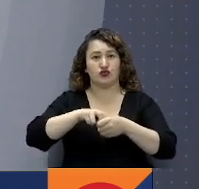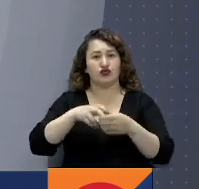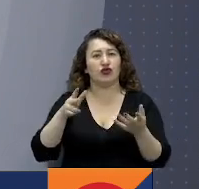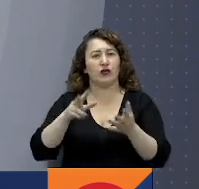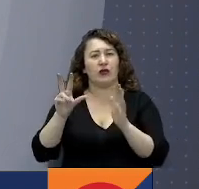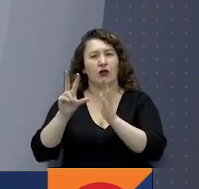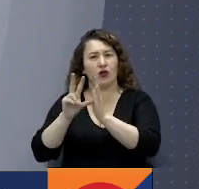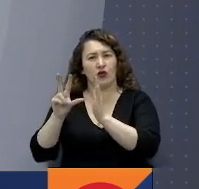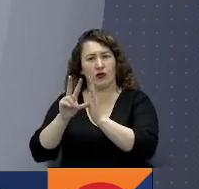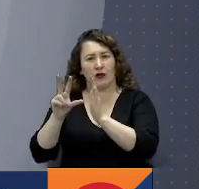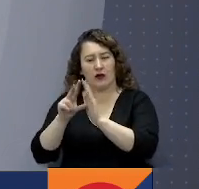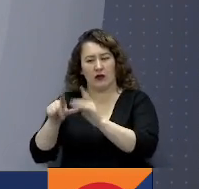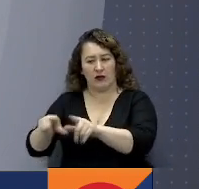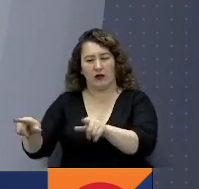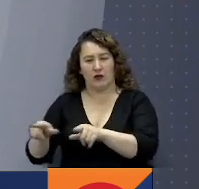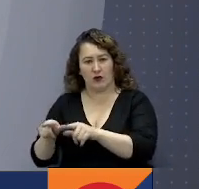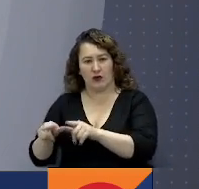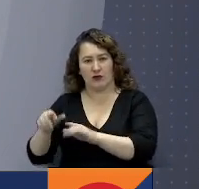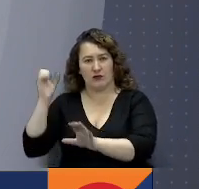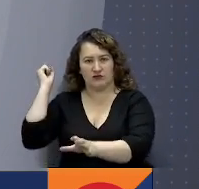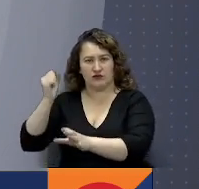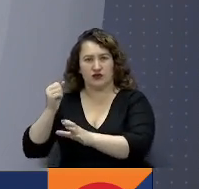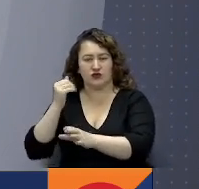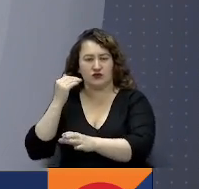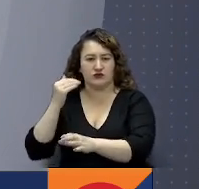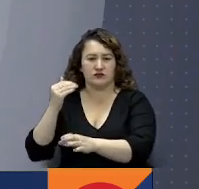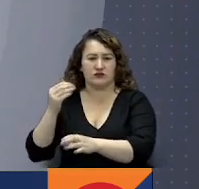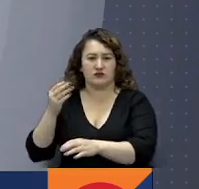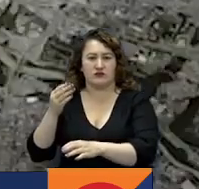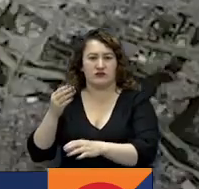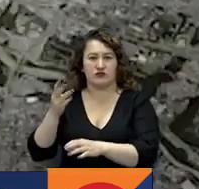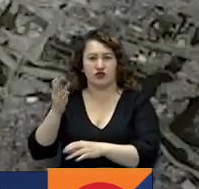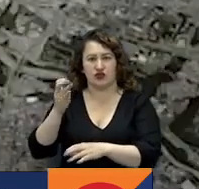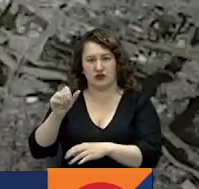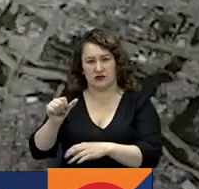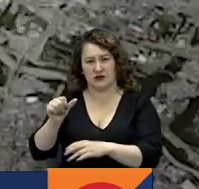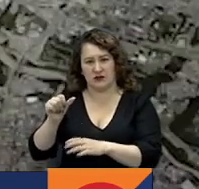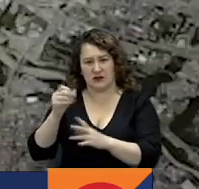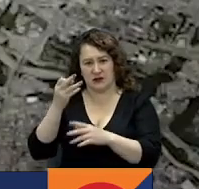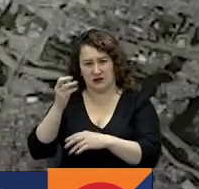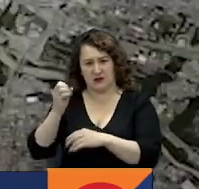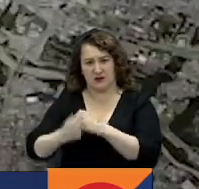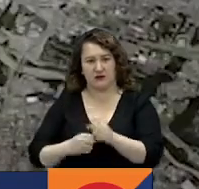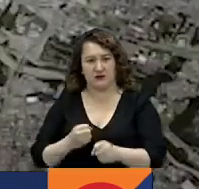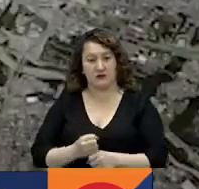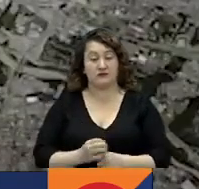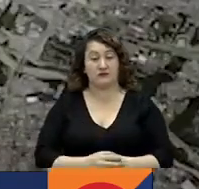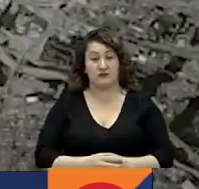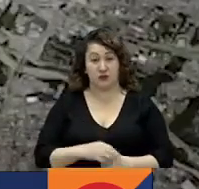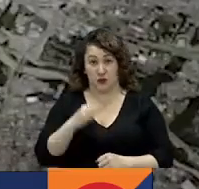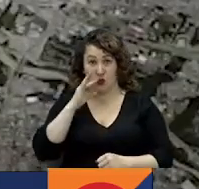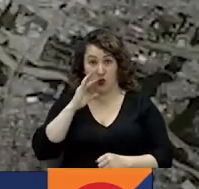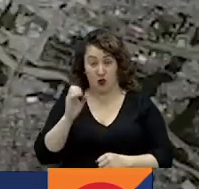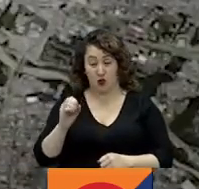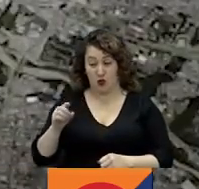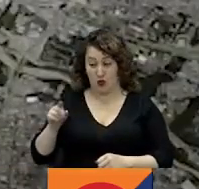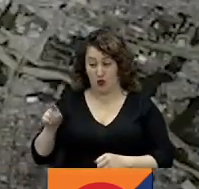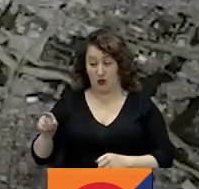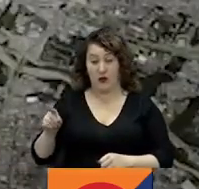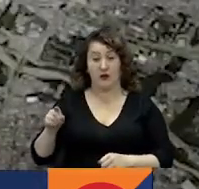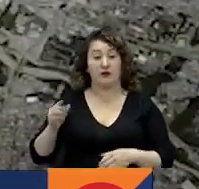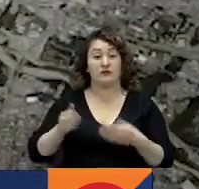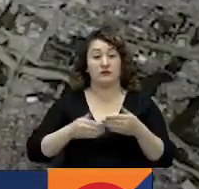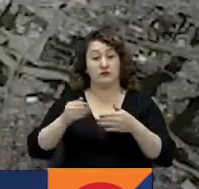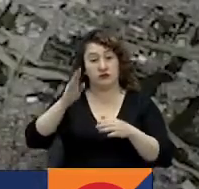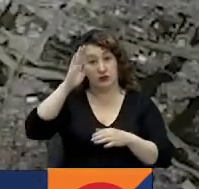Caldas, Antioquia, habría asesinado a su pareja sentimental de 30 años. El procesado fue capturado por la Policía Nacional